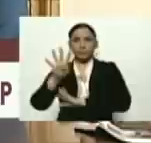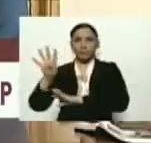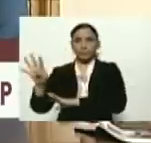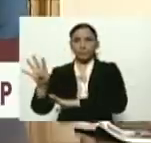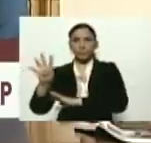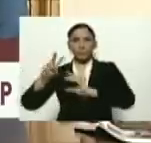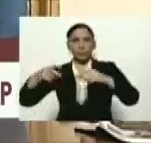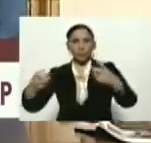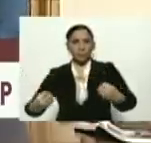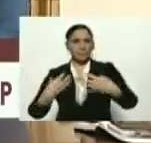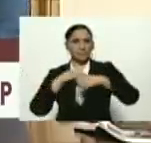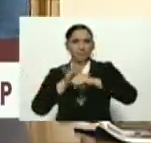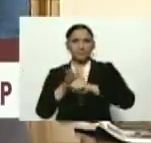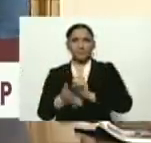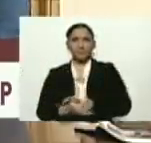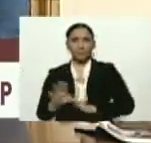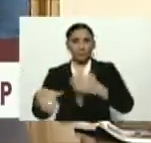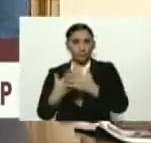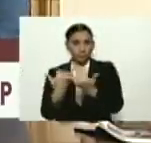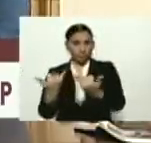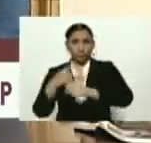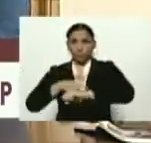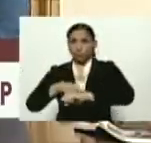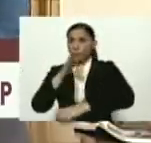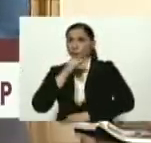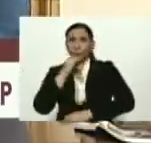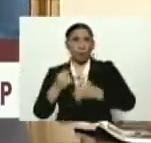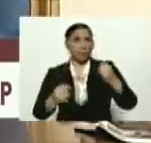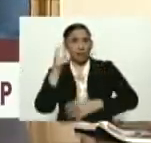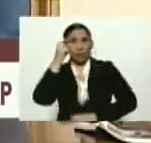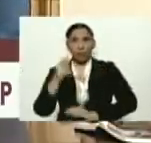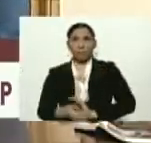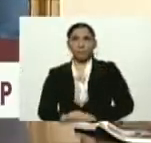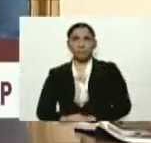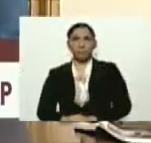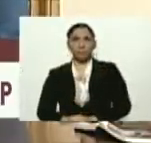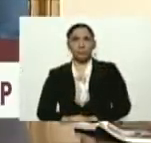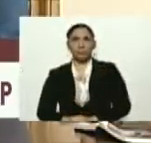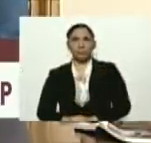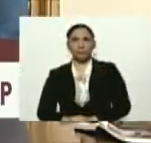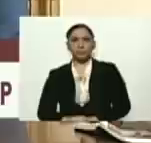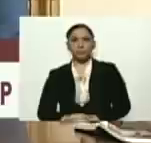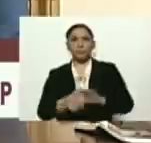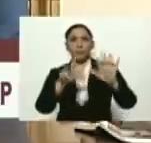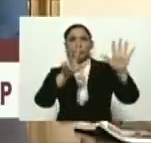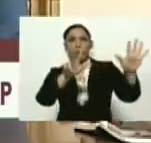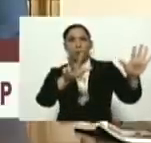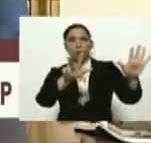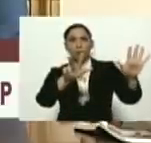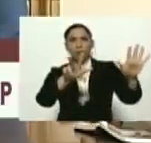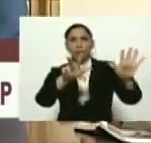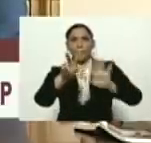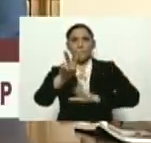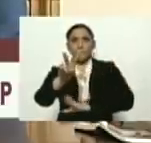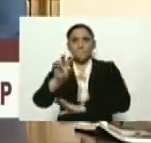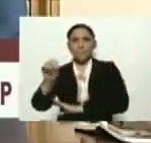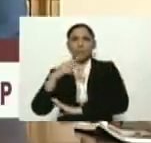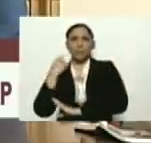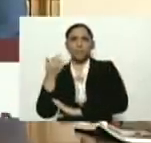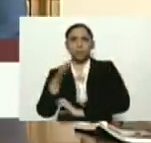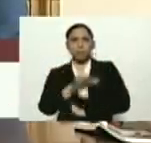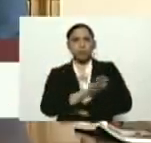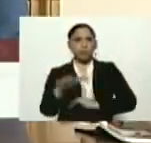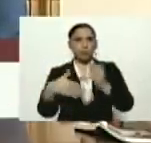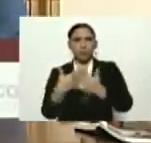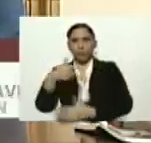14.644 nuevos casos. A esta hora, no ha terminado el día. Y 820 fallecidos a